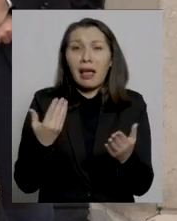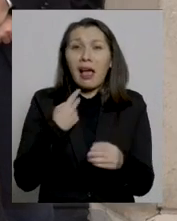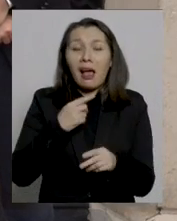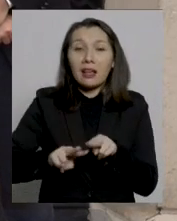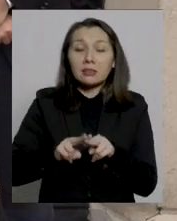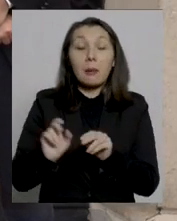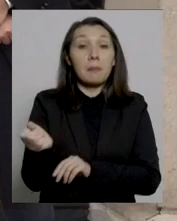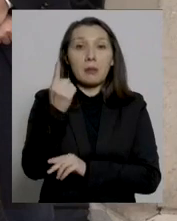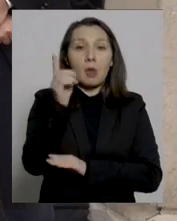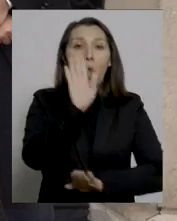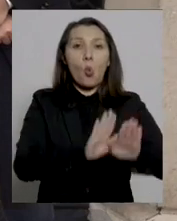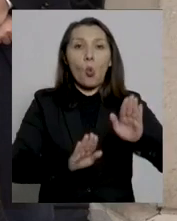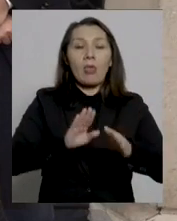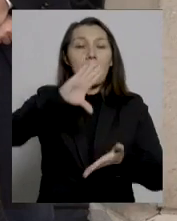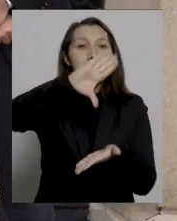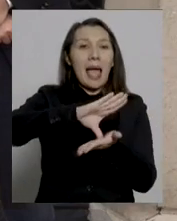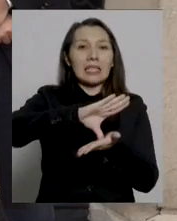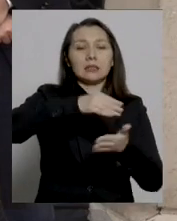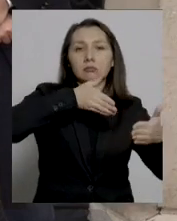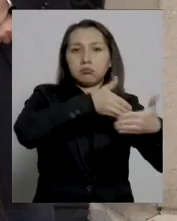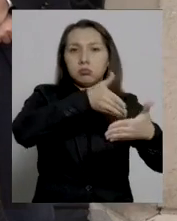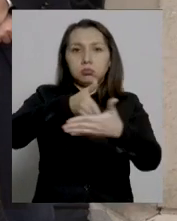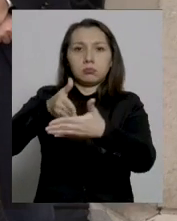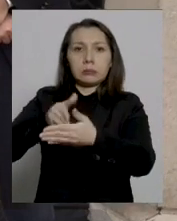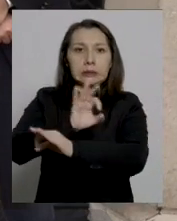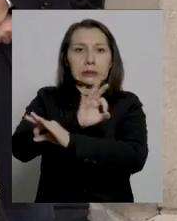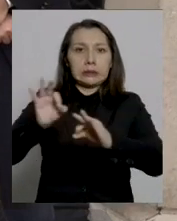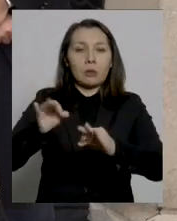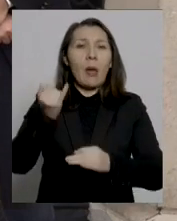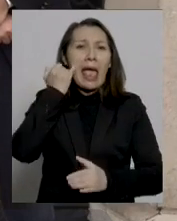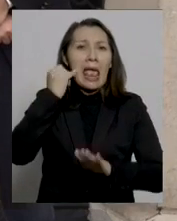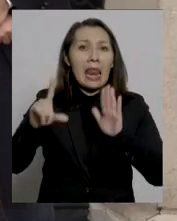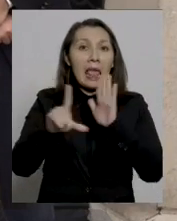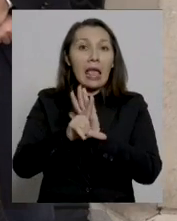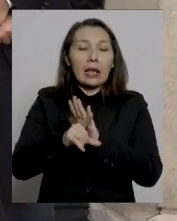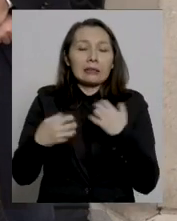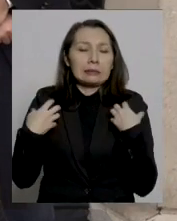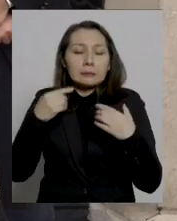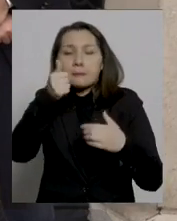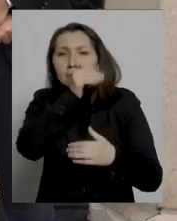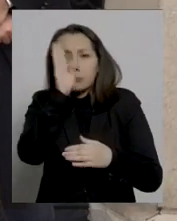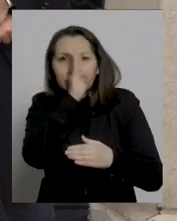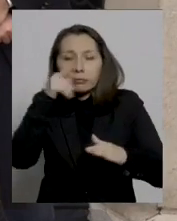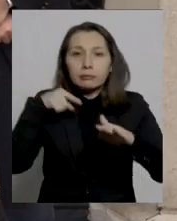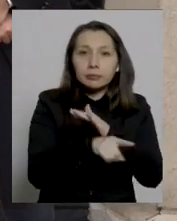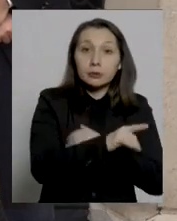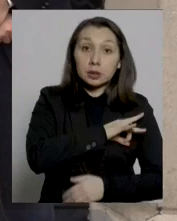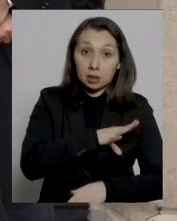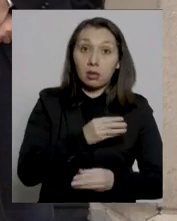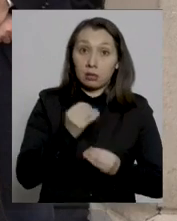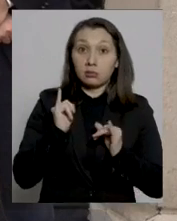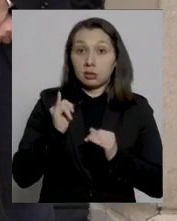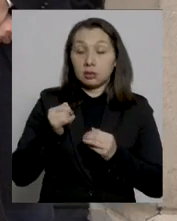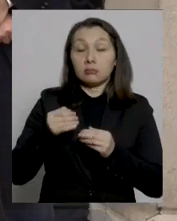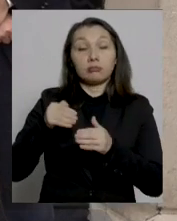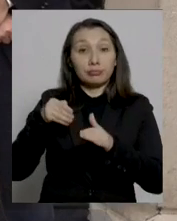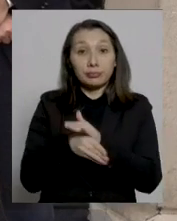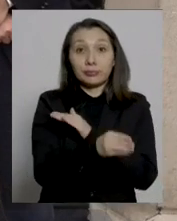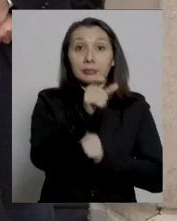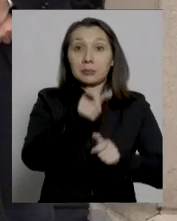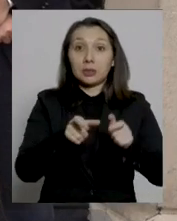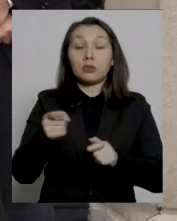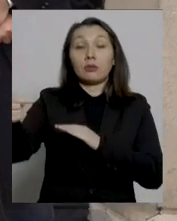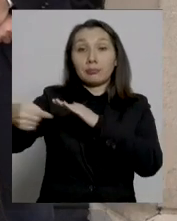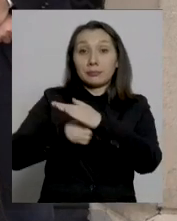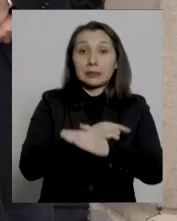primero en resguardar nuestras fronteras para evitar que en forma ilegal ingresen a Chile, como de hecho ocurre,